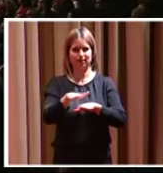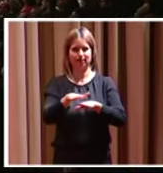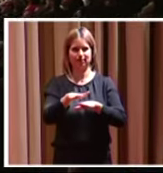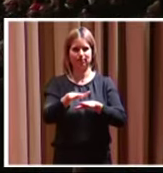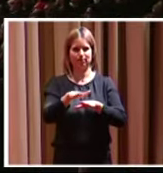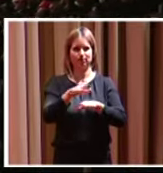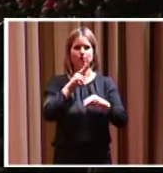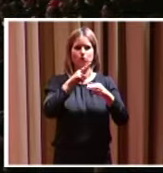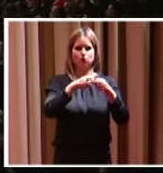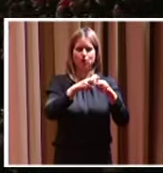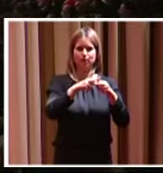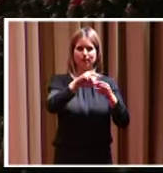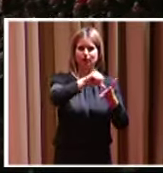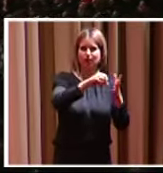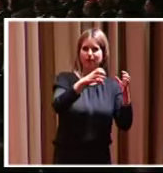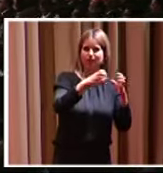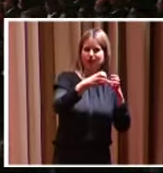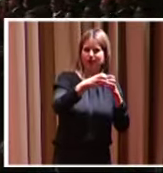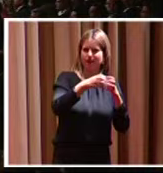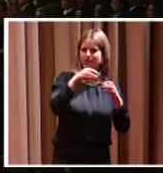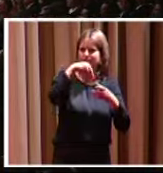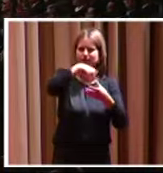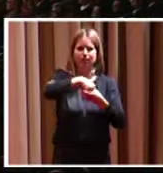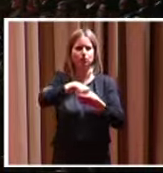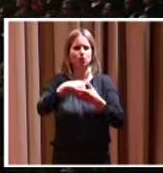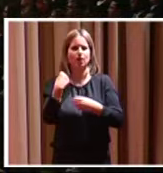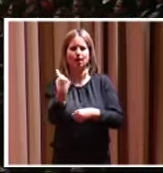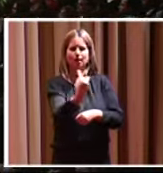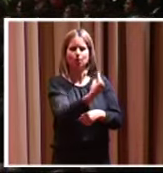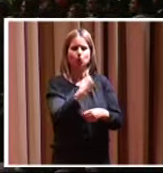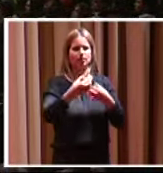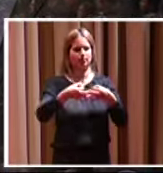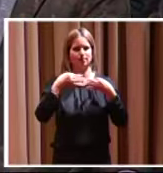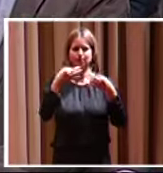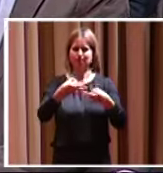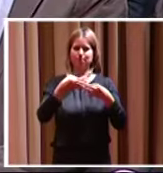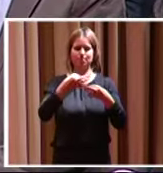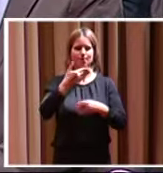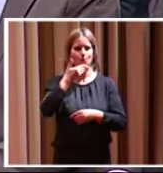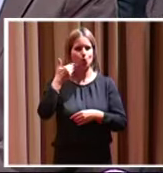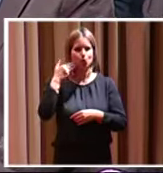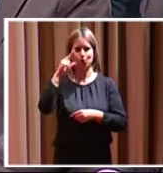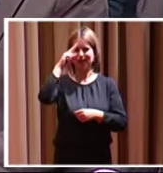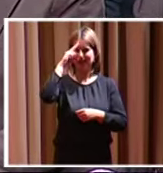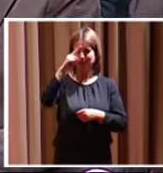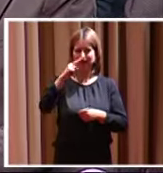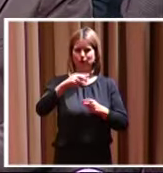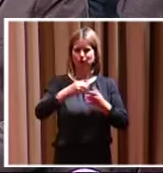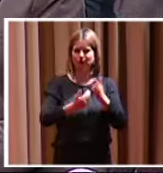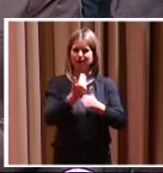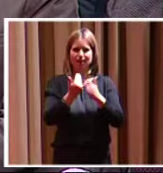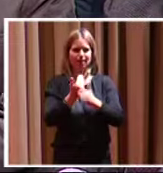el nombre de nuestra ciudad, de nuestra tierra, y hacerlo con respeto y con orgullo todos los